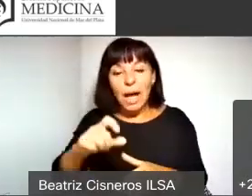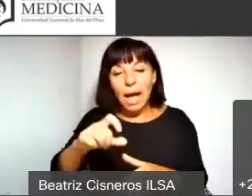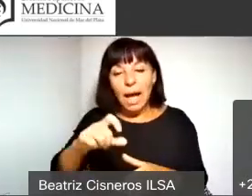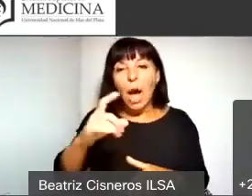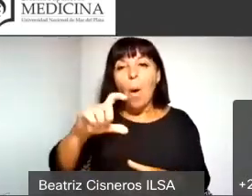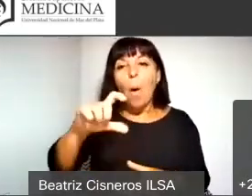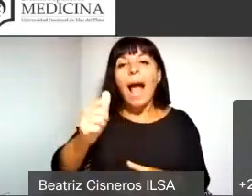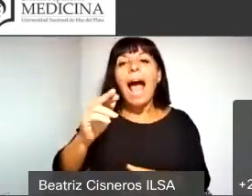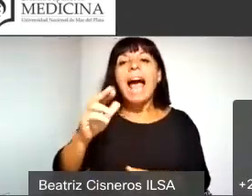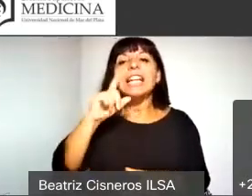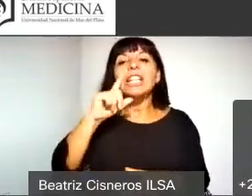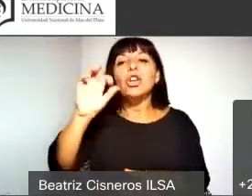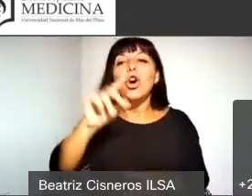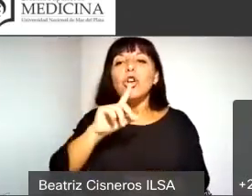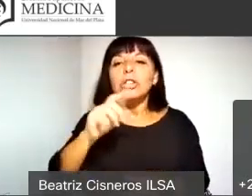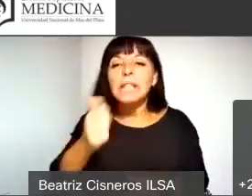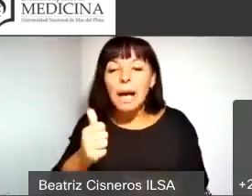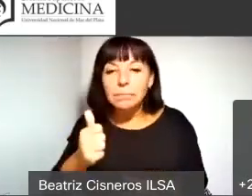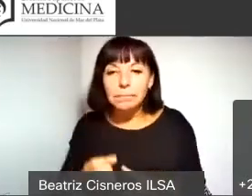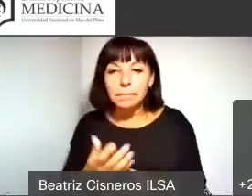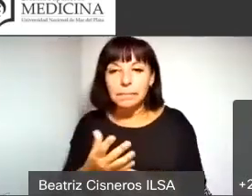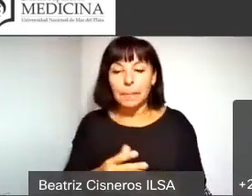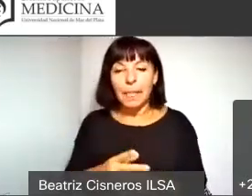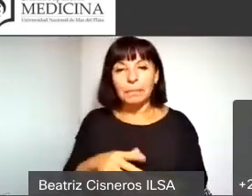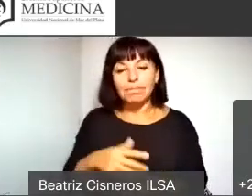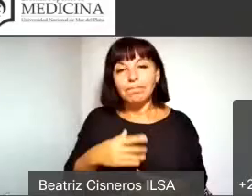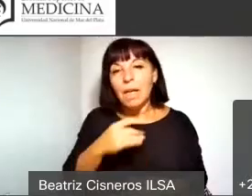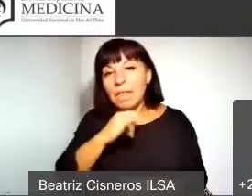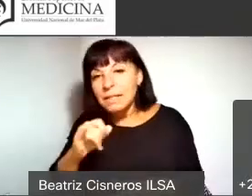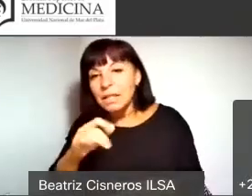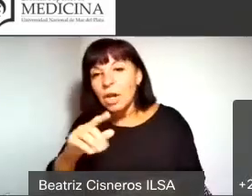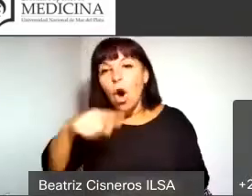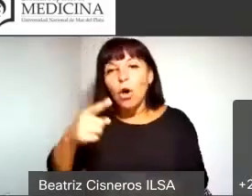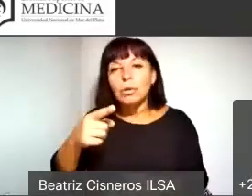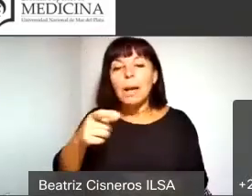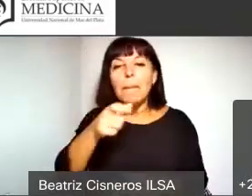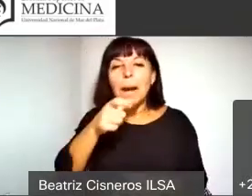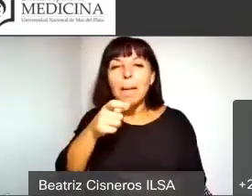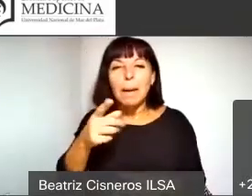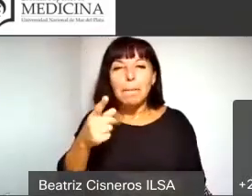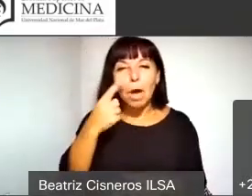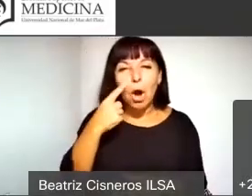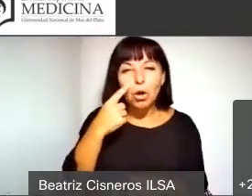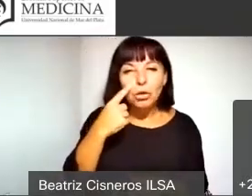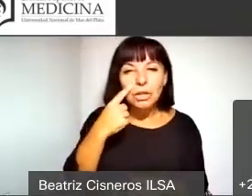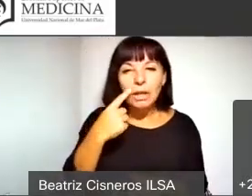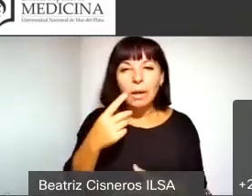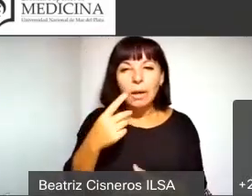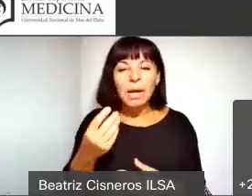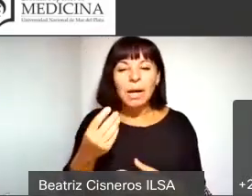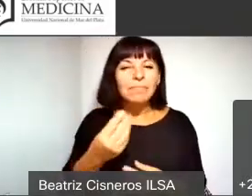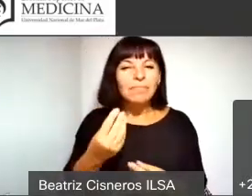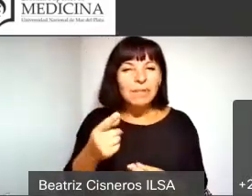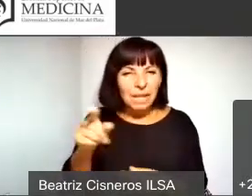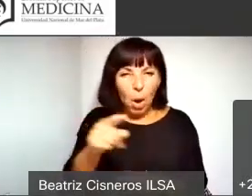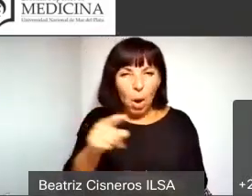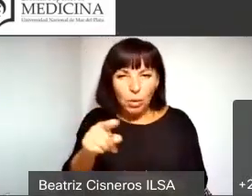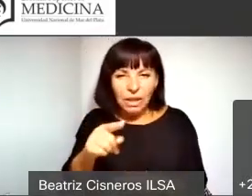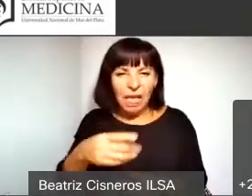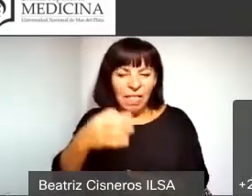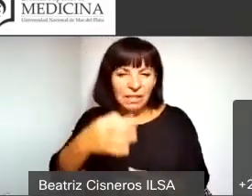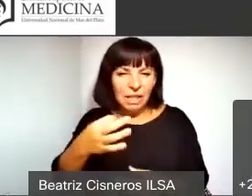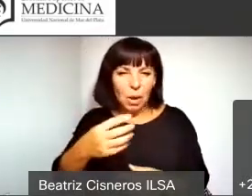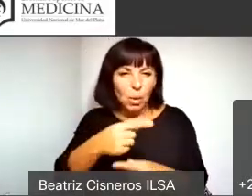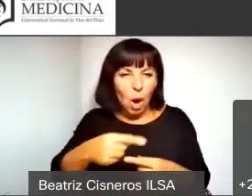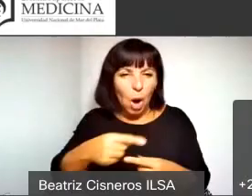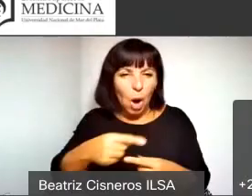decirles otra cosa que quizás les resulte más conocido, ese término del secundario, porque estoy seguro de que muchas de las cosas que vamos a ver hoy, en algún momento el